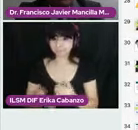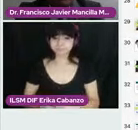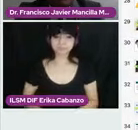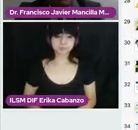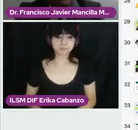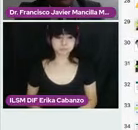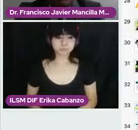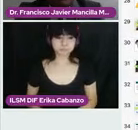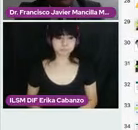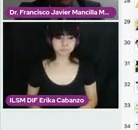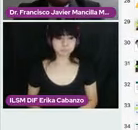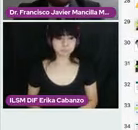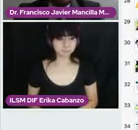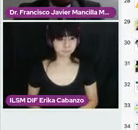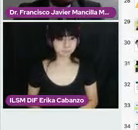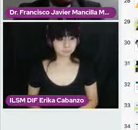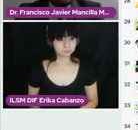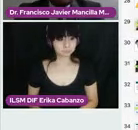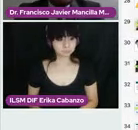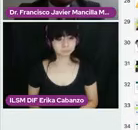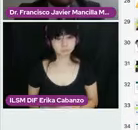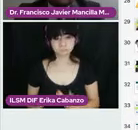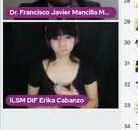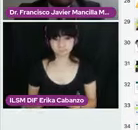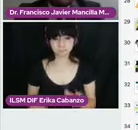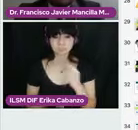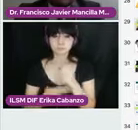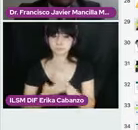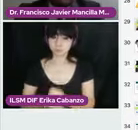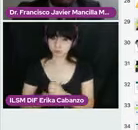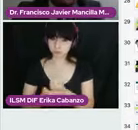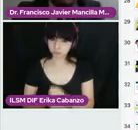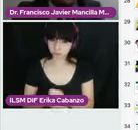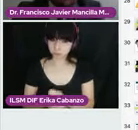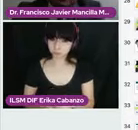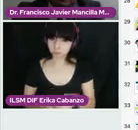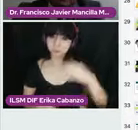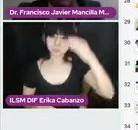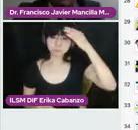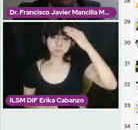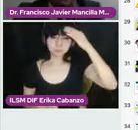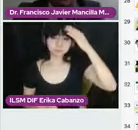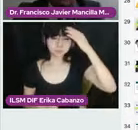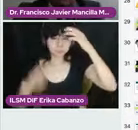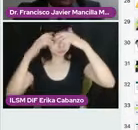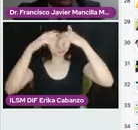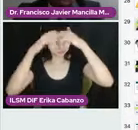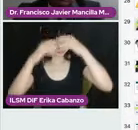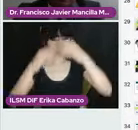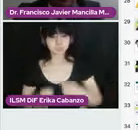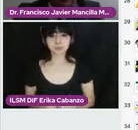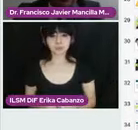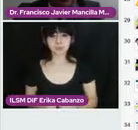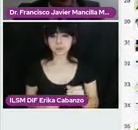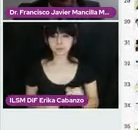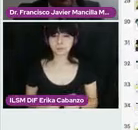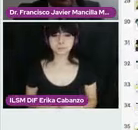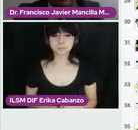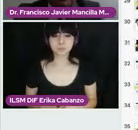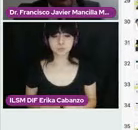Terapia cognitivo-conductual, sobre todo en aquellos pacientes donde han caído en un estado de ansiedad, ¿sí? Por este zumbido,